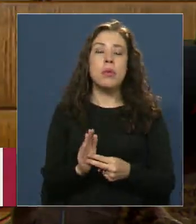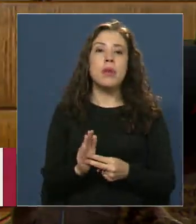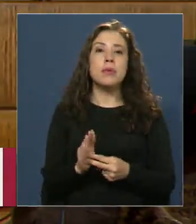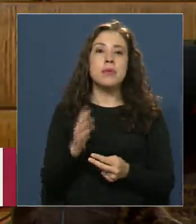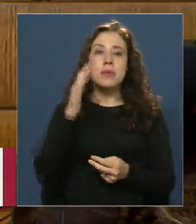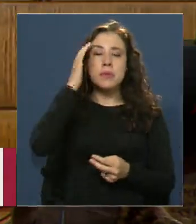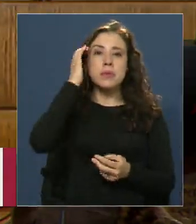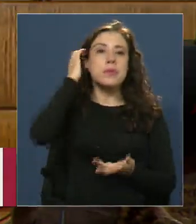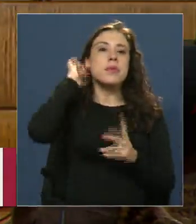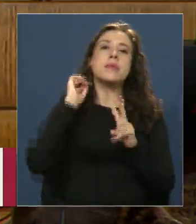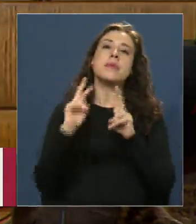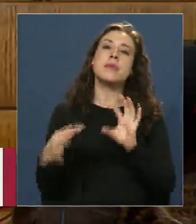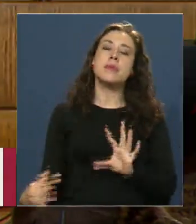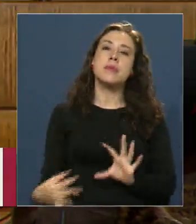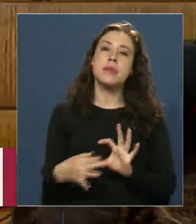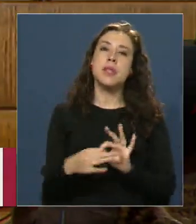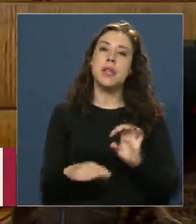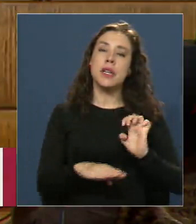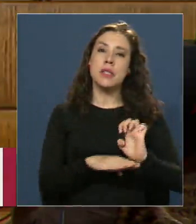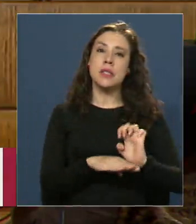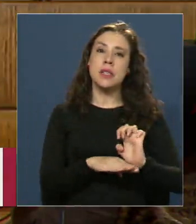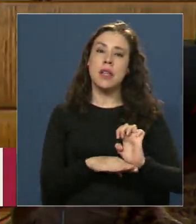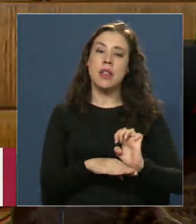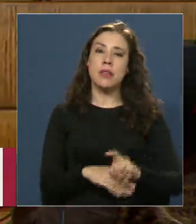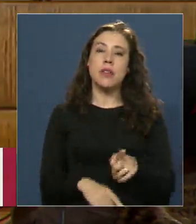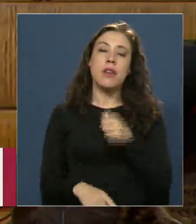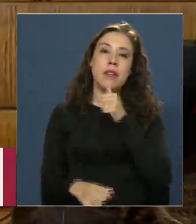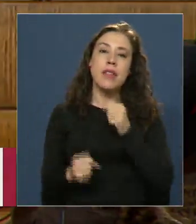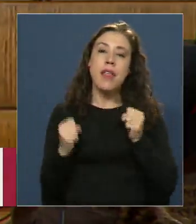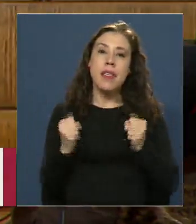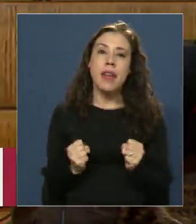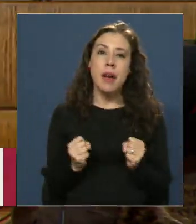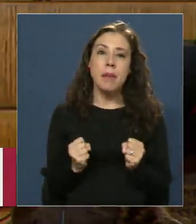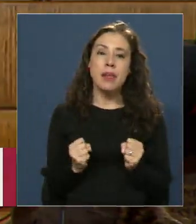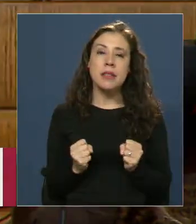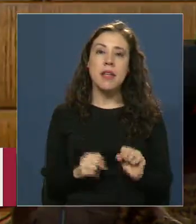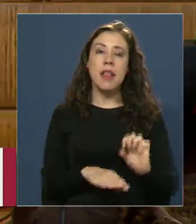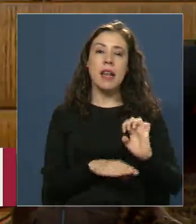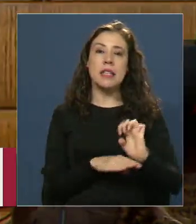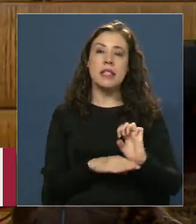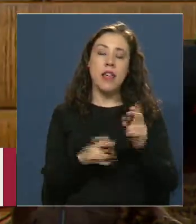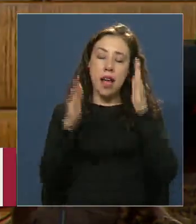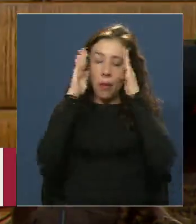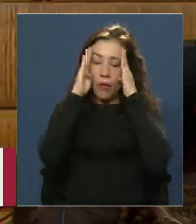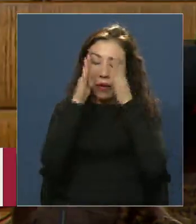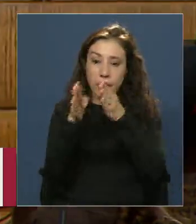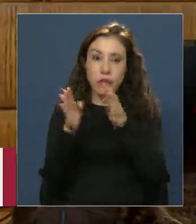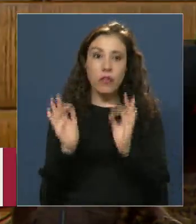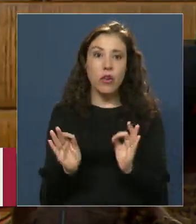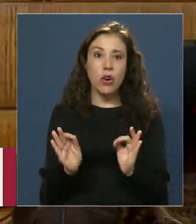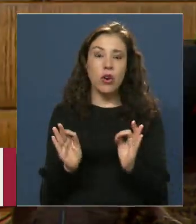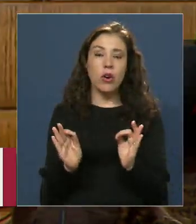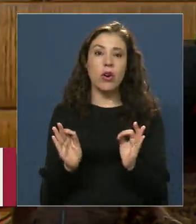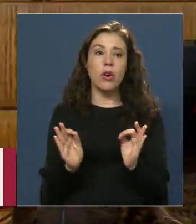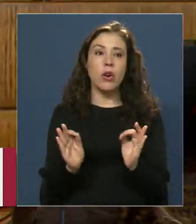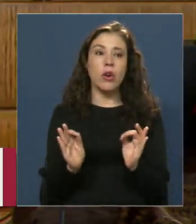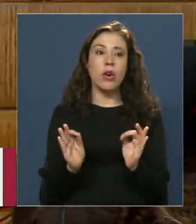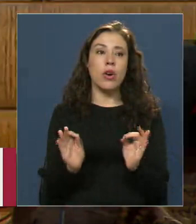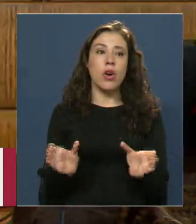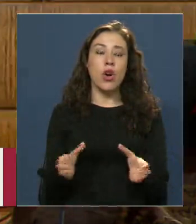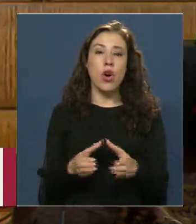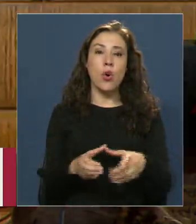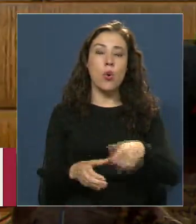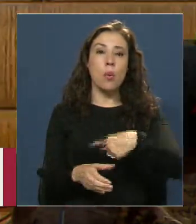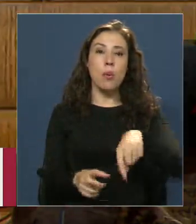duda la conexión con el Estado. Esa incapacidad que tiene justamente el Estado de enfocarse en un grupo de